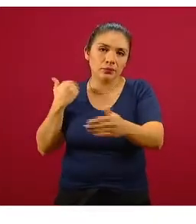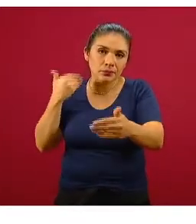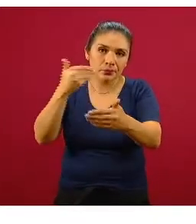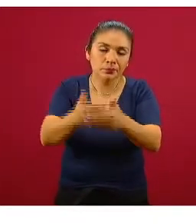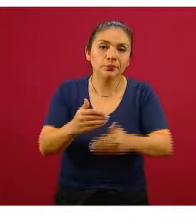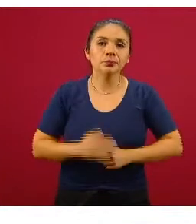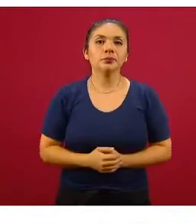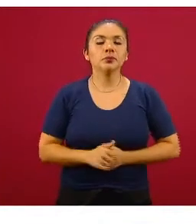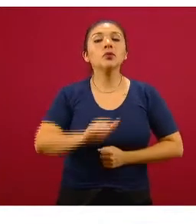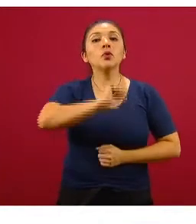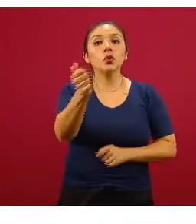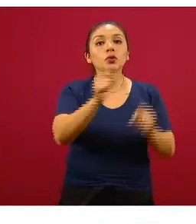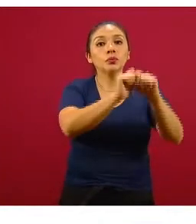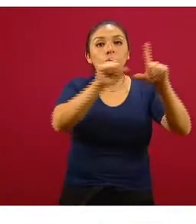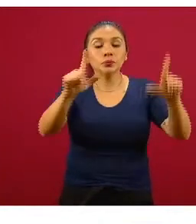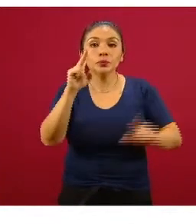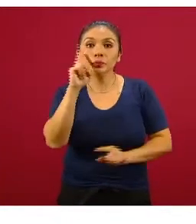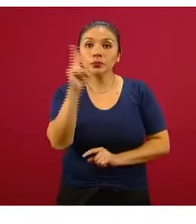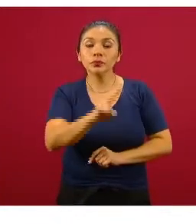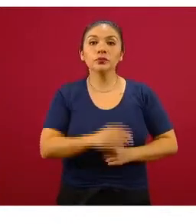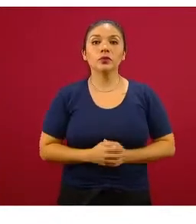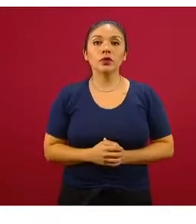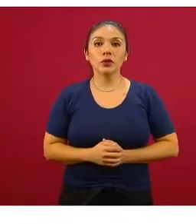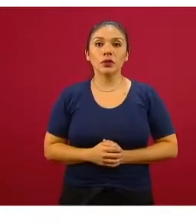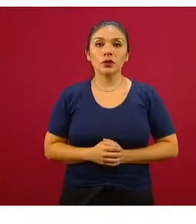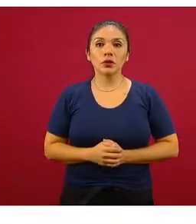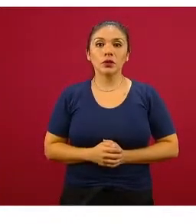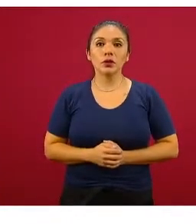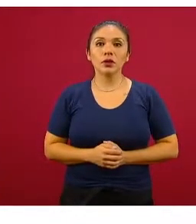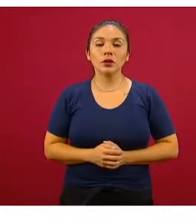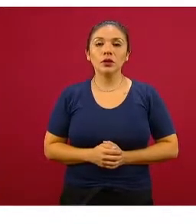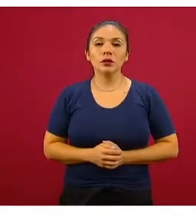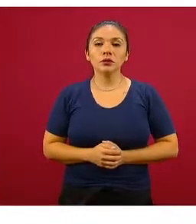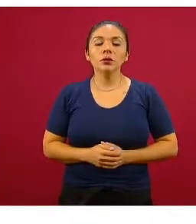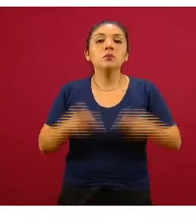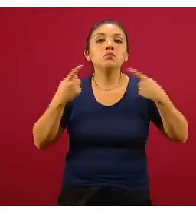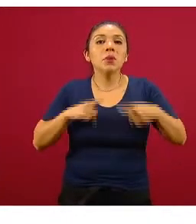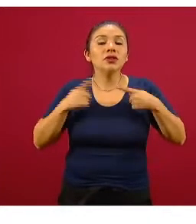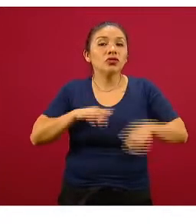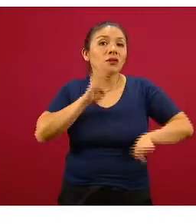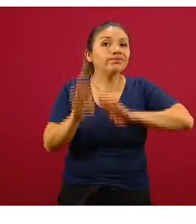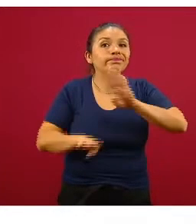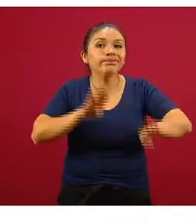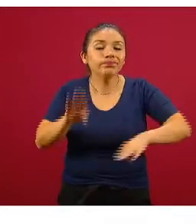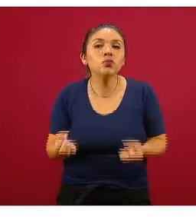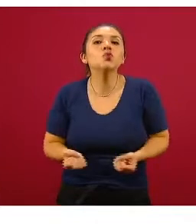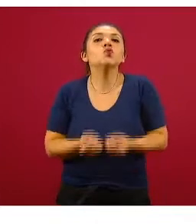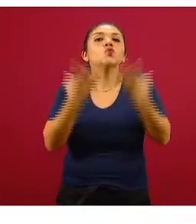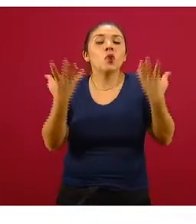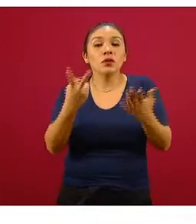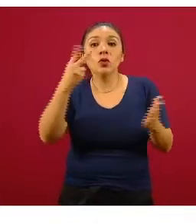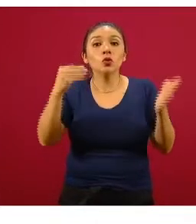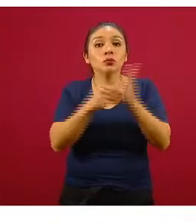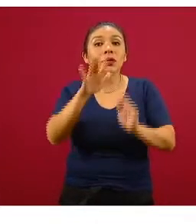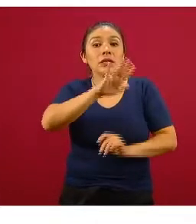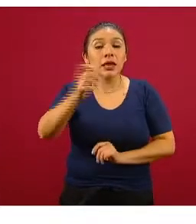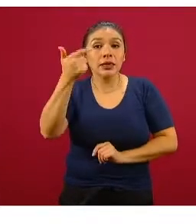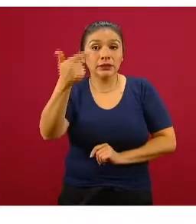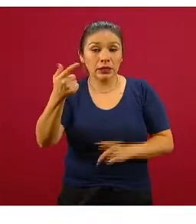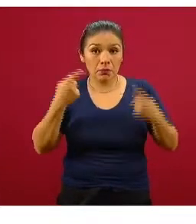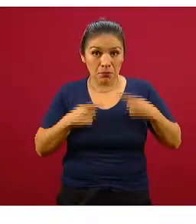días. La siguiente diapositiva veremos la distribución de las defunciones acumuladas, estas 2.507